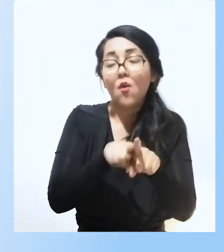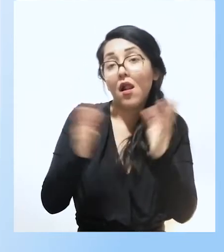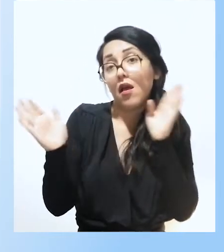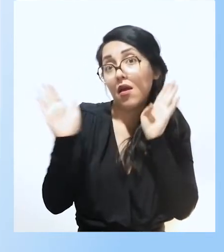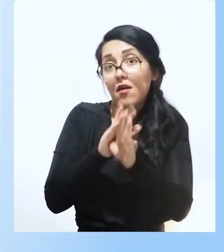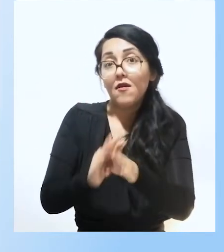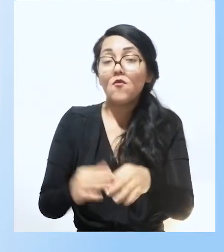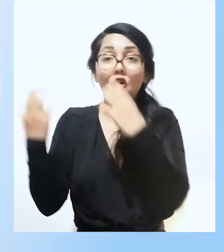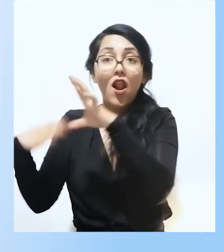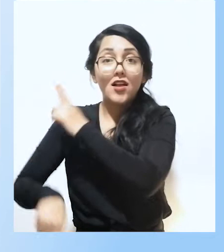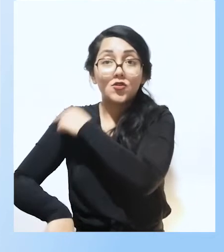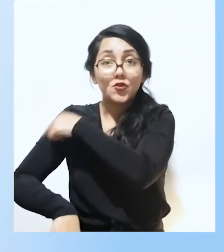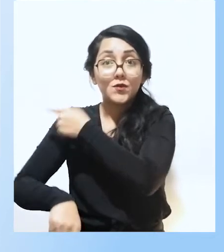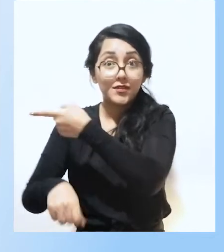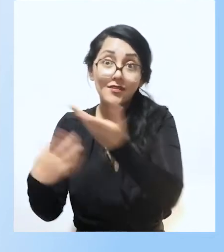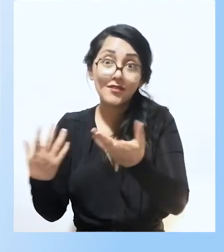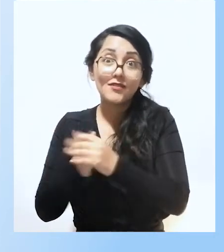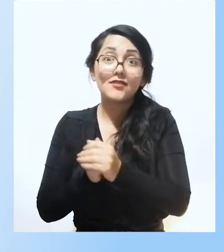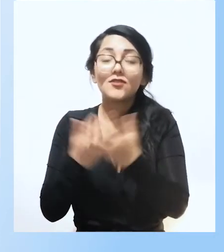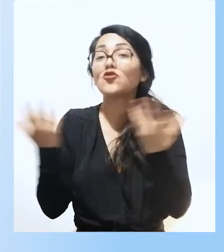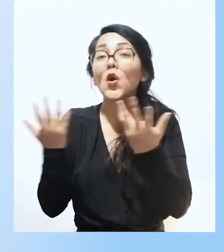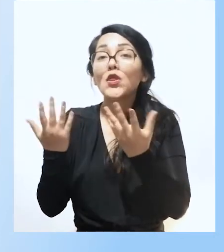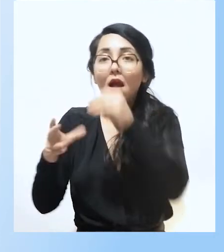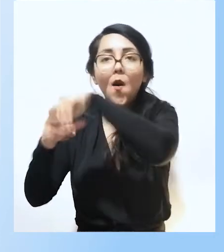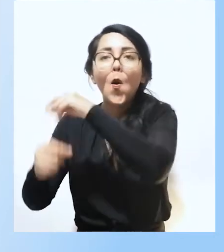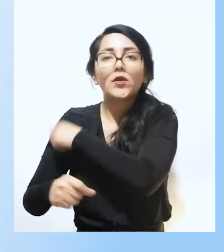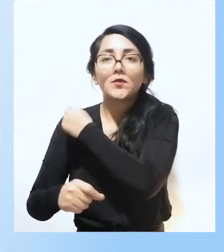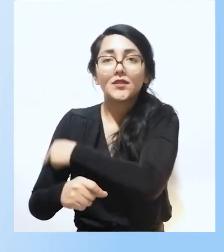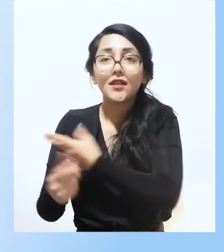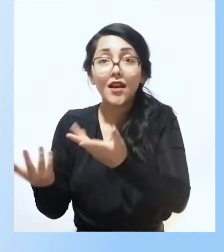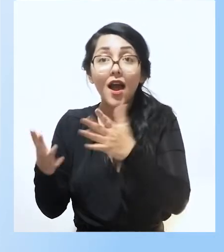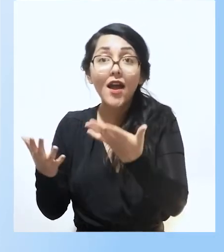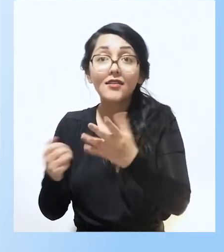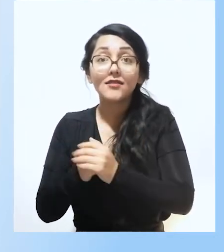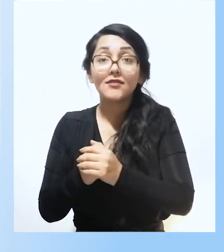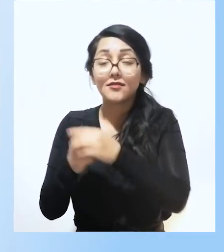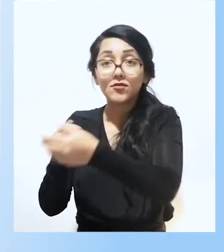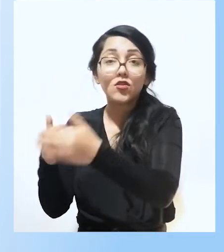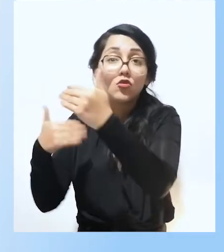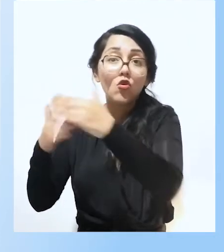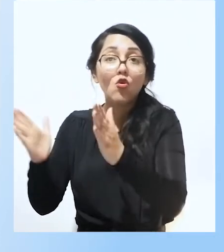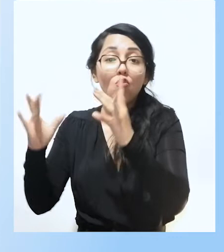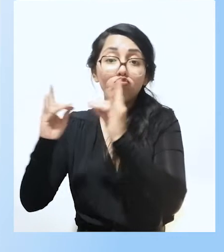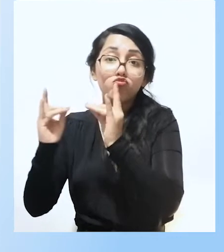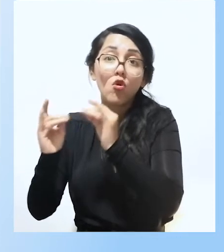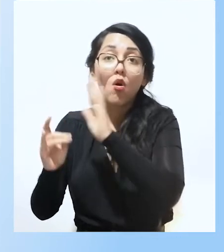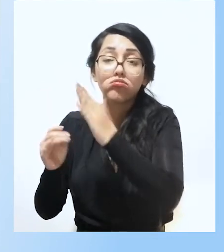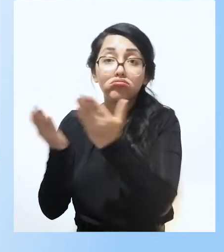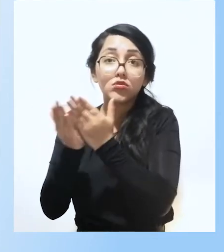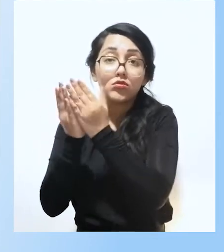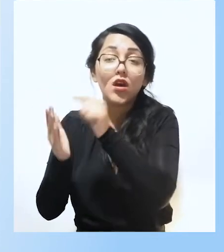hospitalario, que se implementa por su naturaleza dentro del establecimiento de salud, en las habitaciones de los estudiantes, en las unidades de